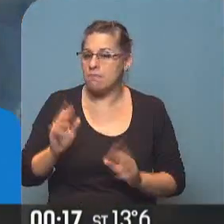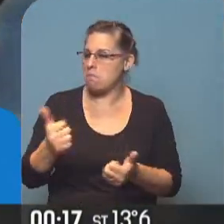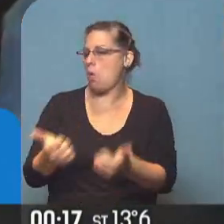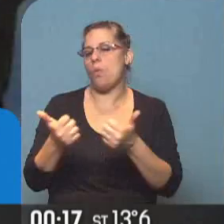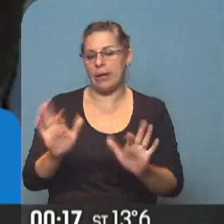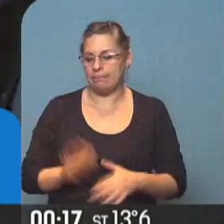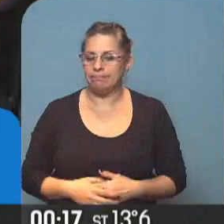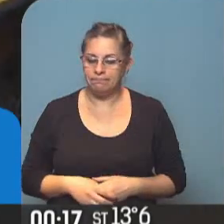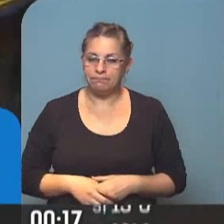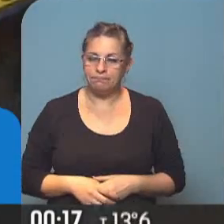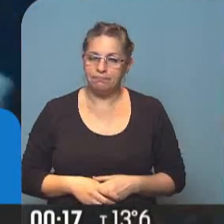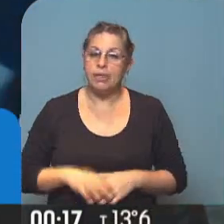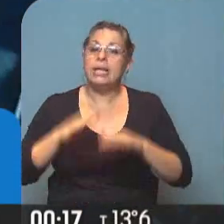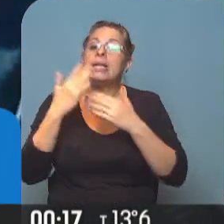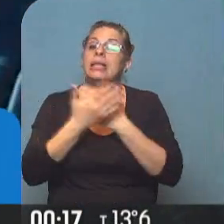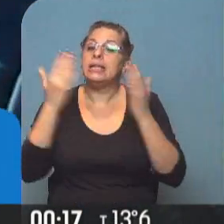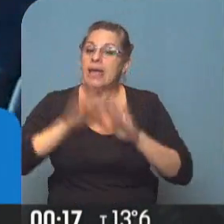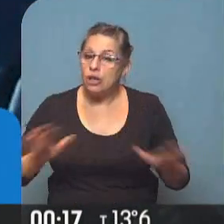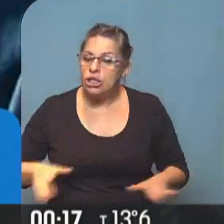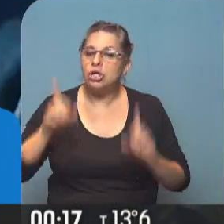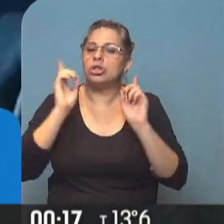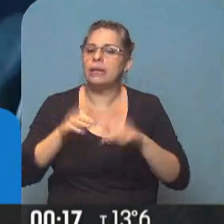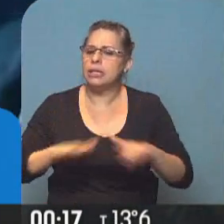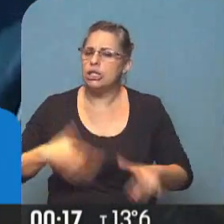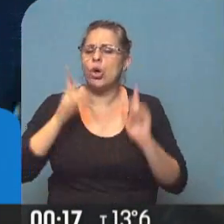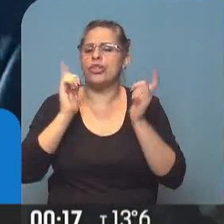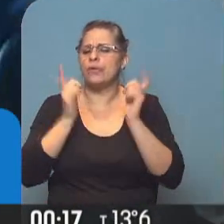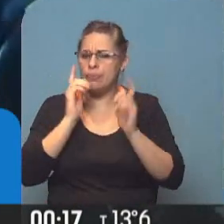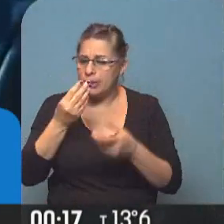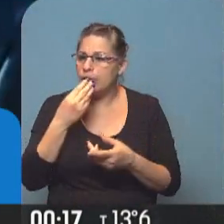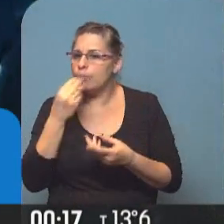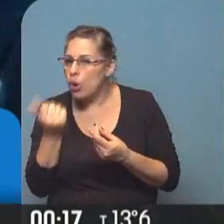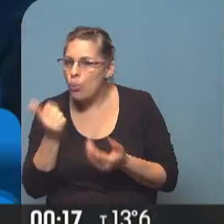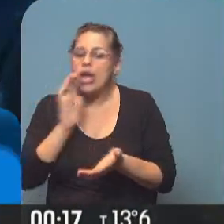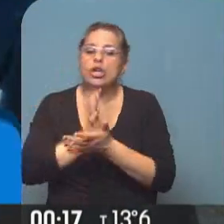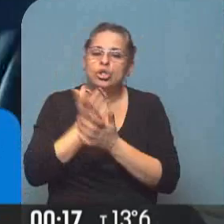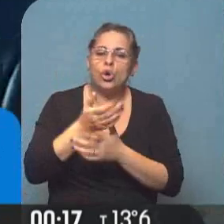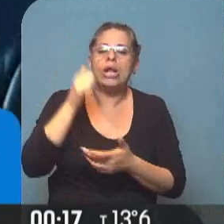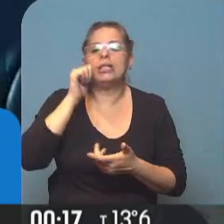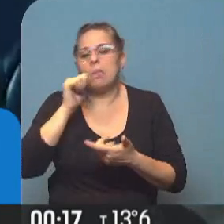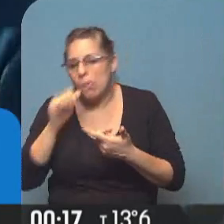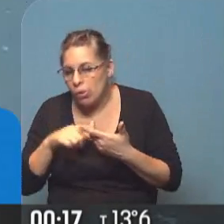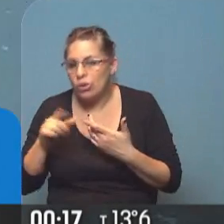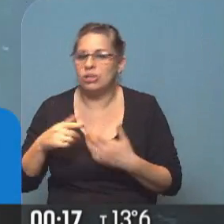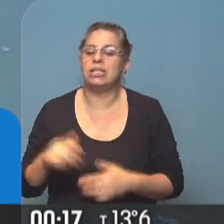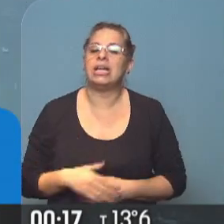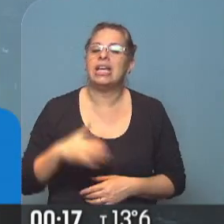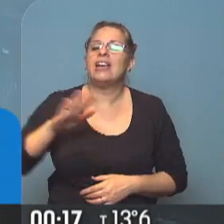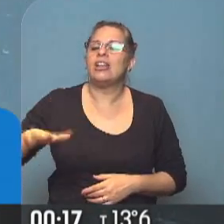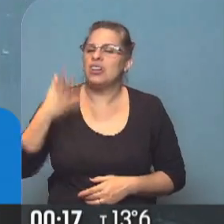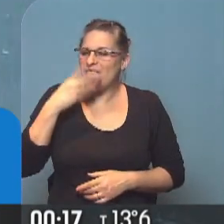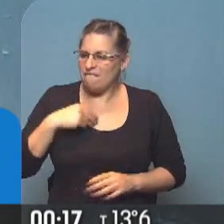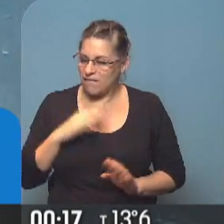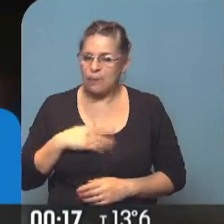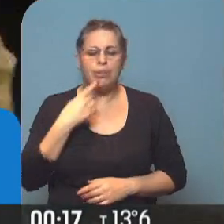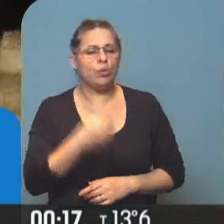Maravilloso. Claro que en su día los niños también se divirtieron y degustaron los chocolates y las golosinas soñadas en la niñez. ¿Te